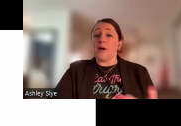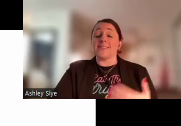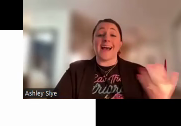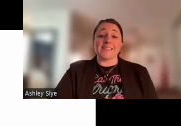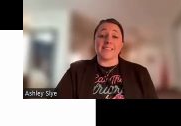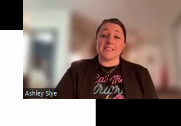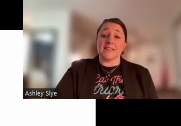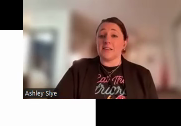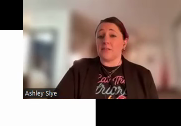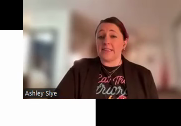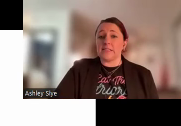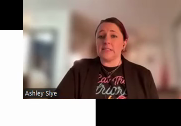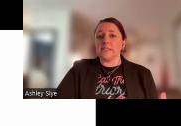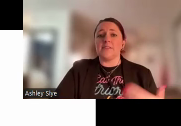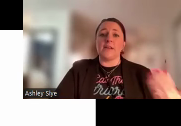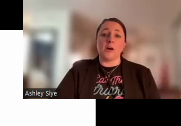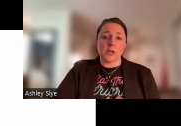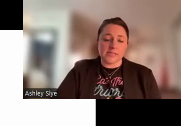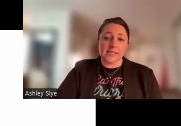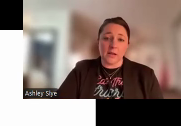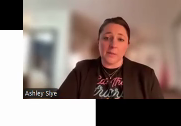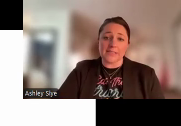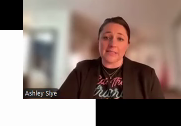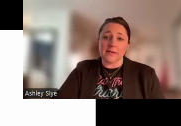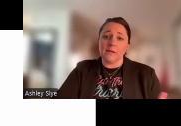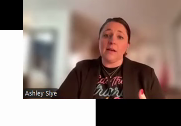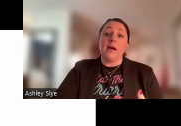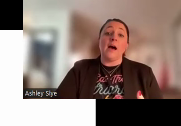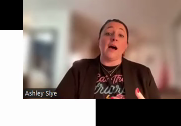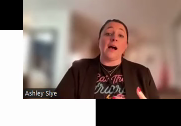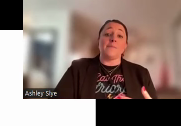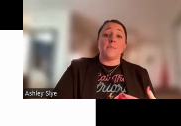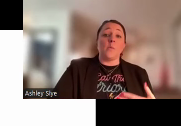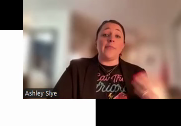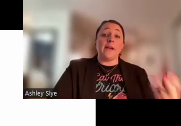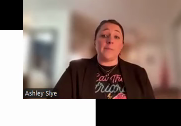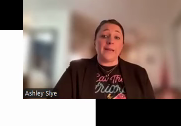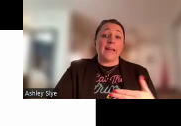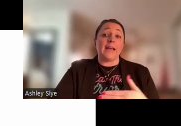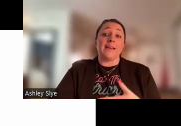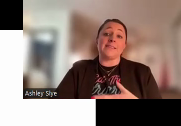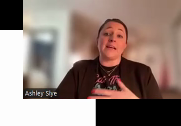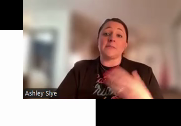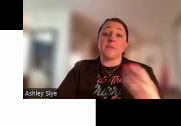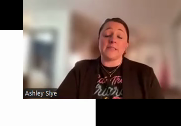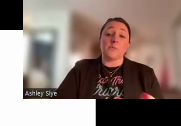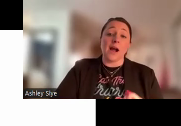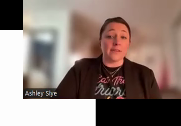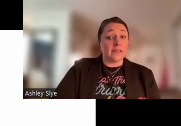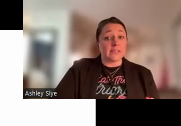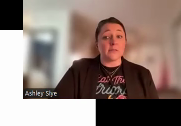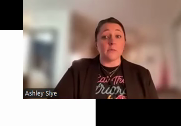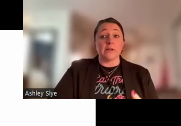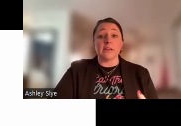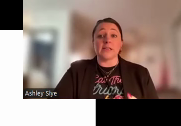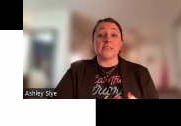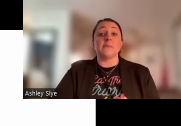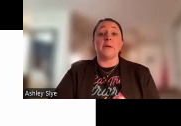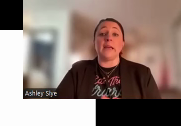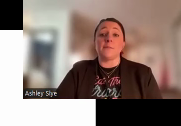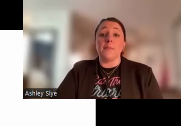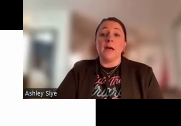también cómo están accediendo a las citas médicas o qué tipo de acceso tienen a los dispositivos si